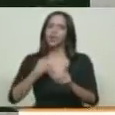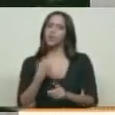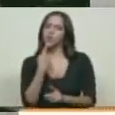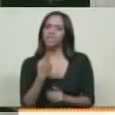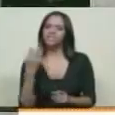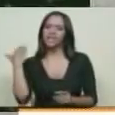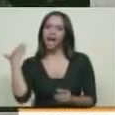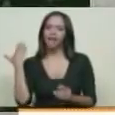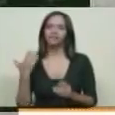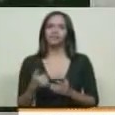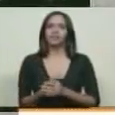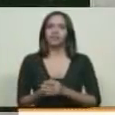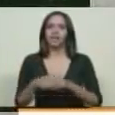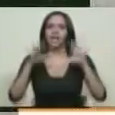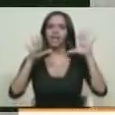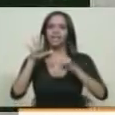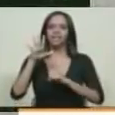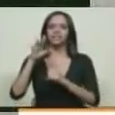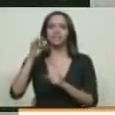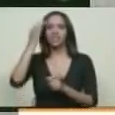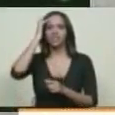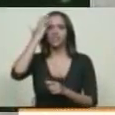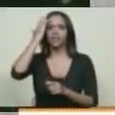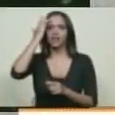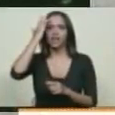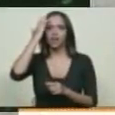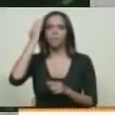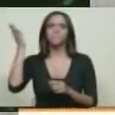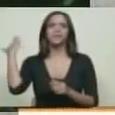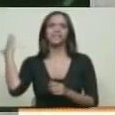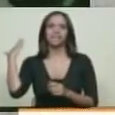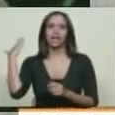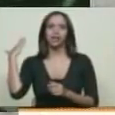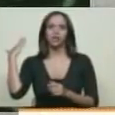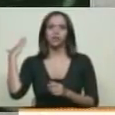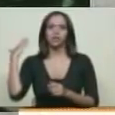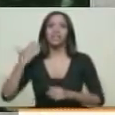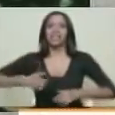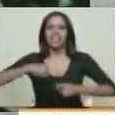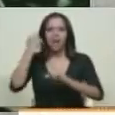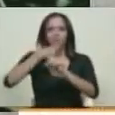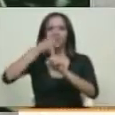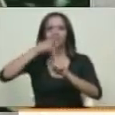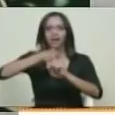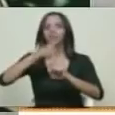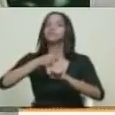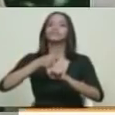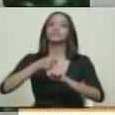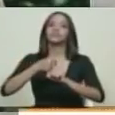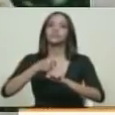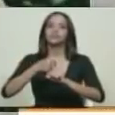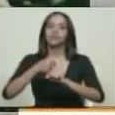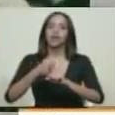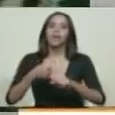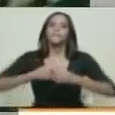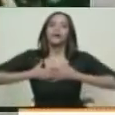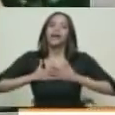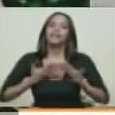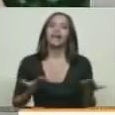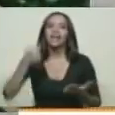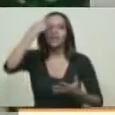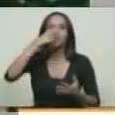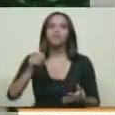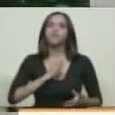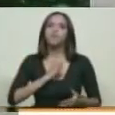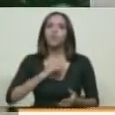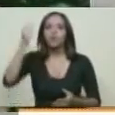balcón el 15 de febrero pasado. La batalla para darle al pueblo lo que es del